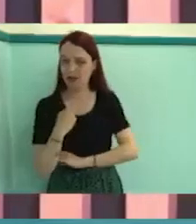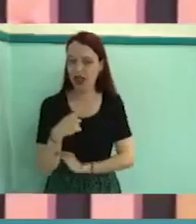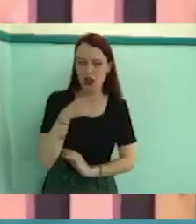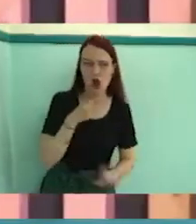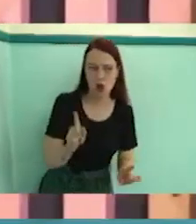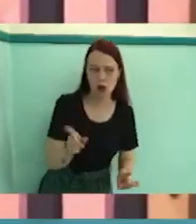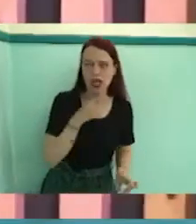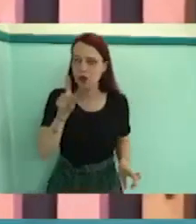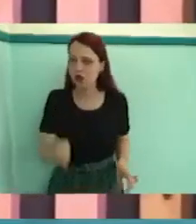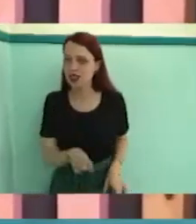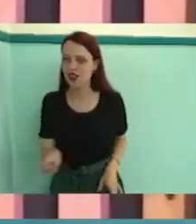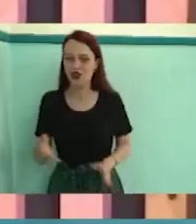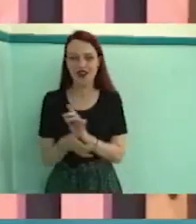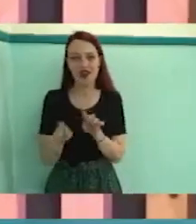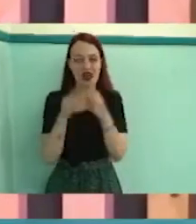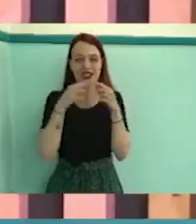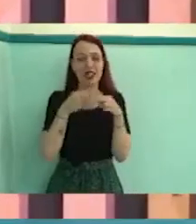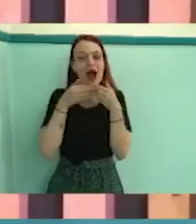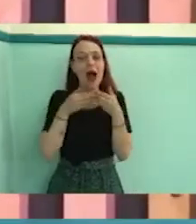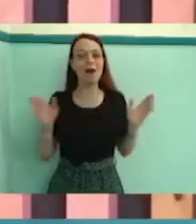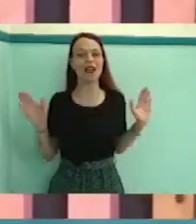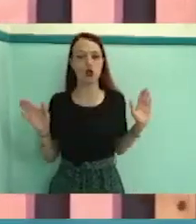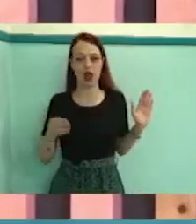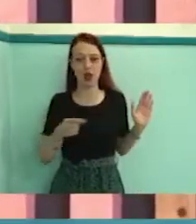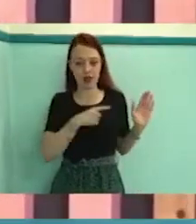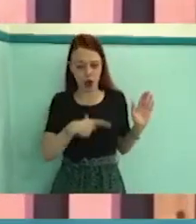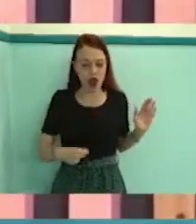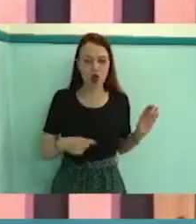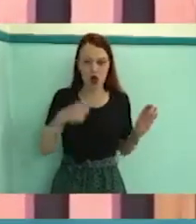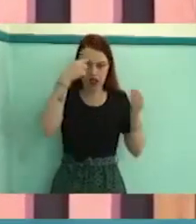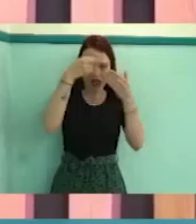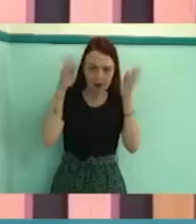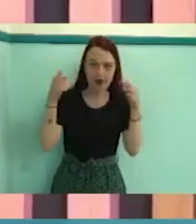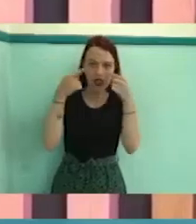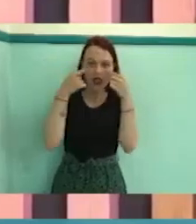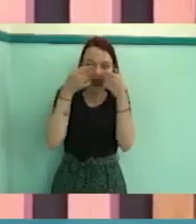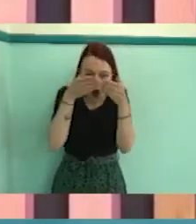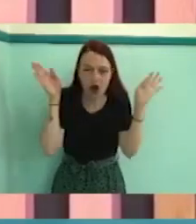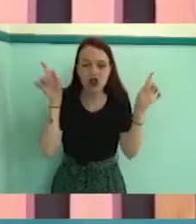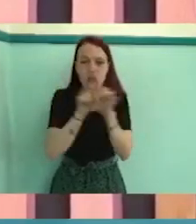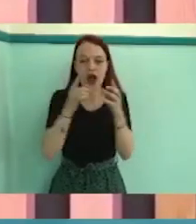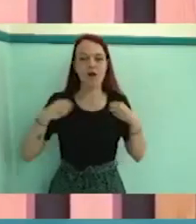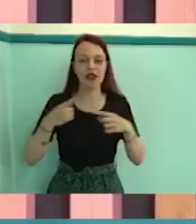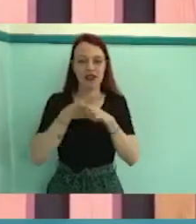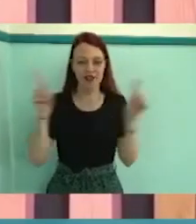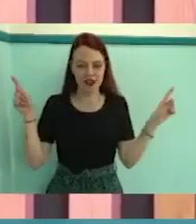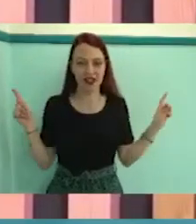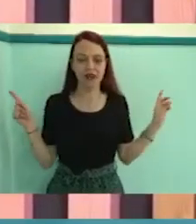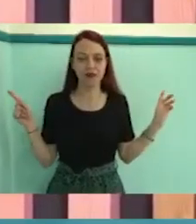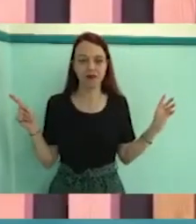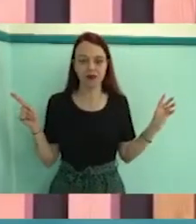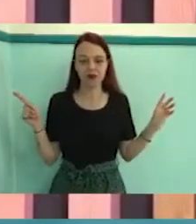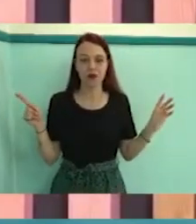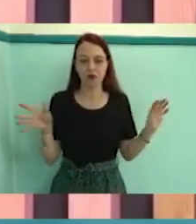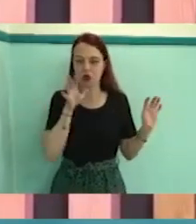gusta y no me gusta no es apertura apertura de corazón y de mente y de ojos y y y ver la vida distinto y empezar a ver que igual esto puedo empezar a cuestionarme